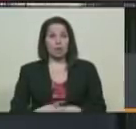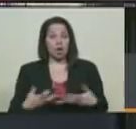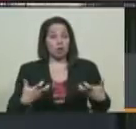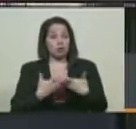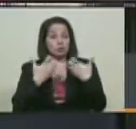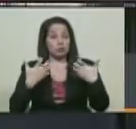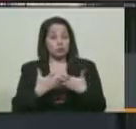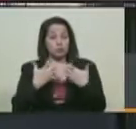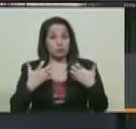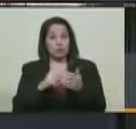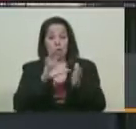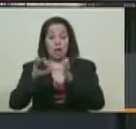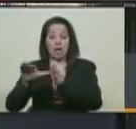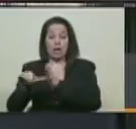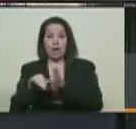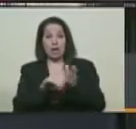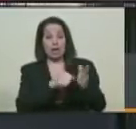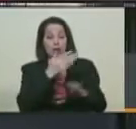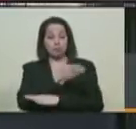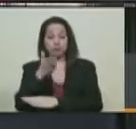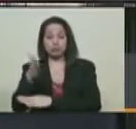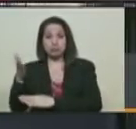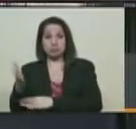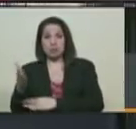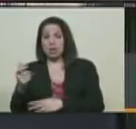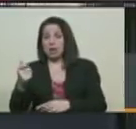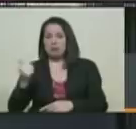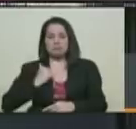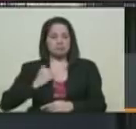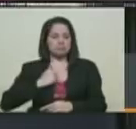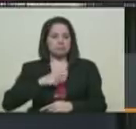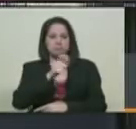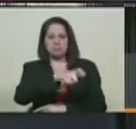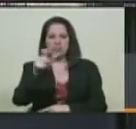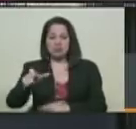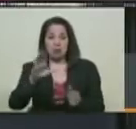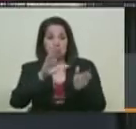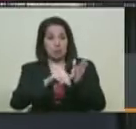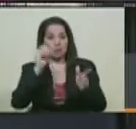corrupción a todo nivel. Caiga quien caiga, compadre.